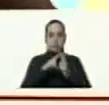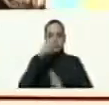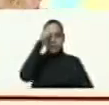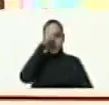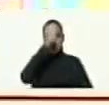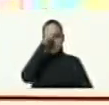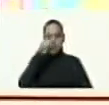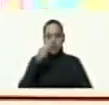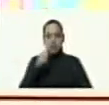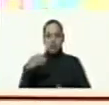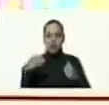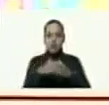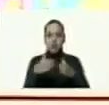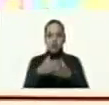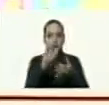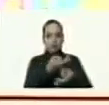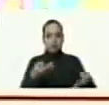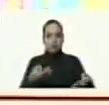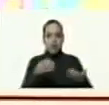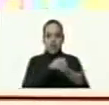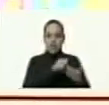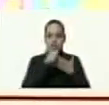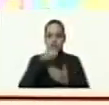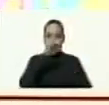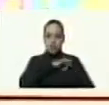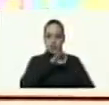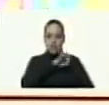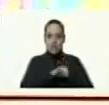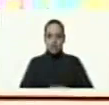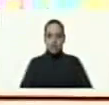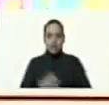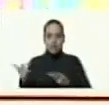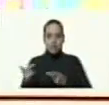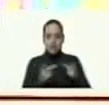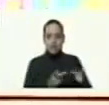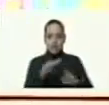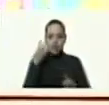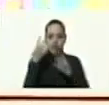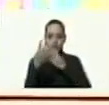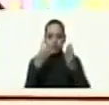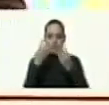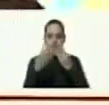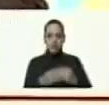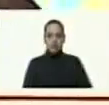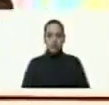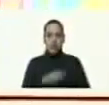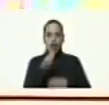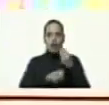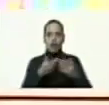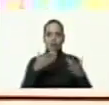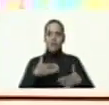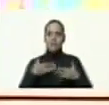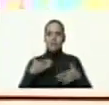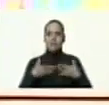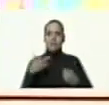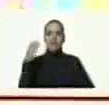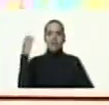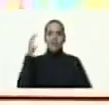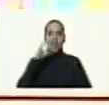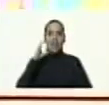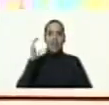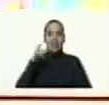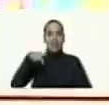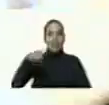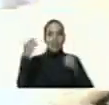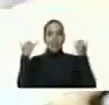líderes sociales y de opinión. Atilio, bienvenido a la Filben. ¿Cómo te sientes en Caracas, Atilio, en medio de esta fiesta del libro?